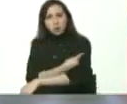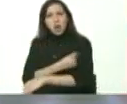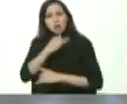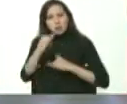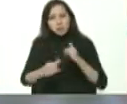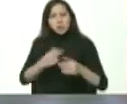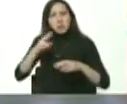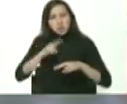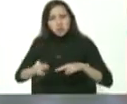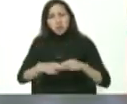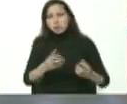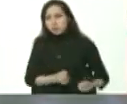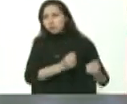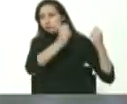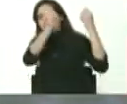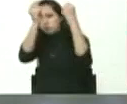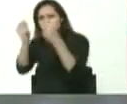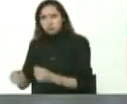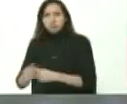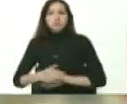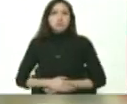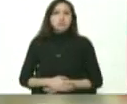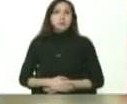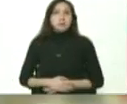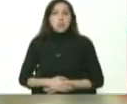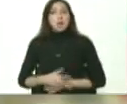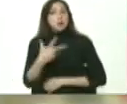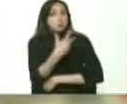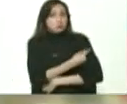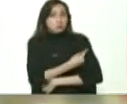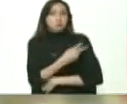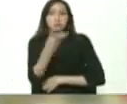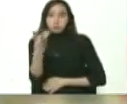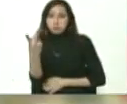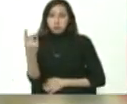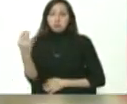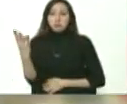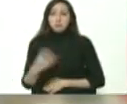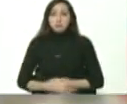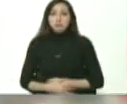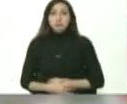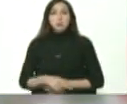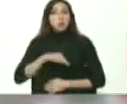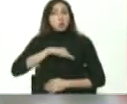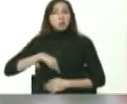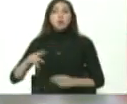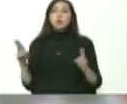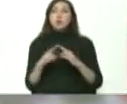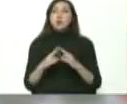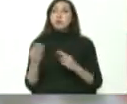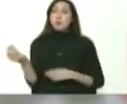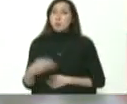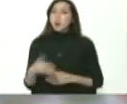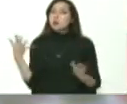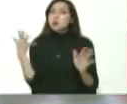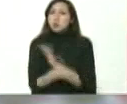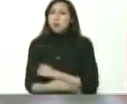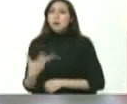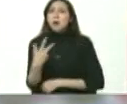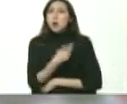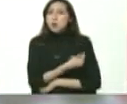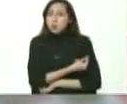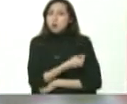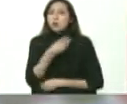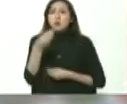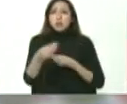su niña. Y luego tiene que ponerse los refuerzos. Hoy nosotros conocemos más de vacunación,